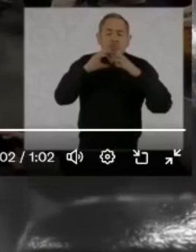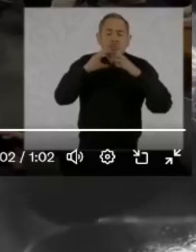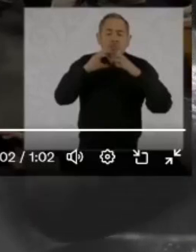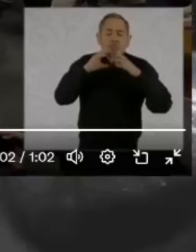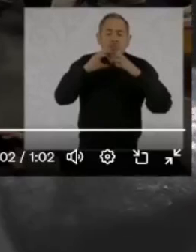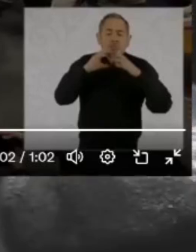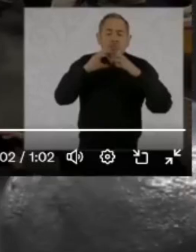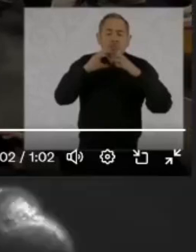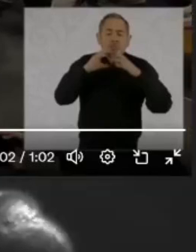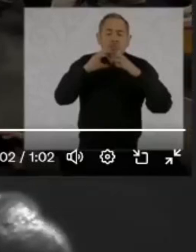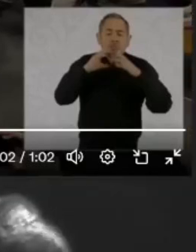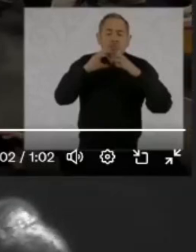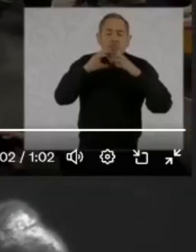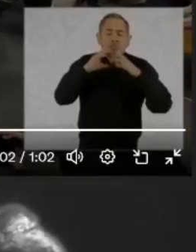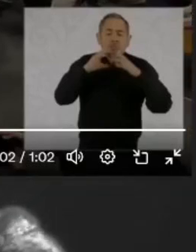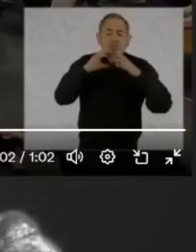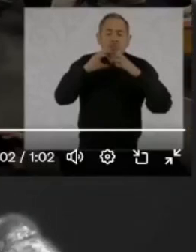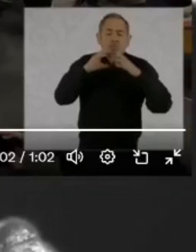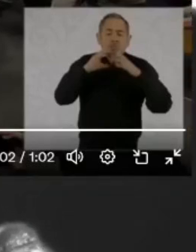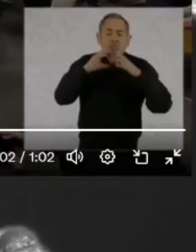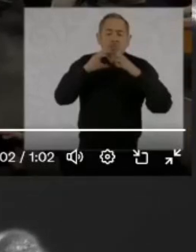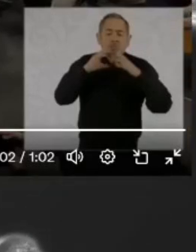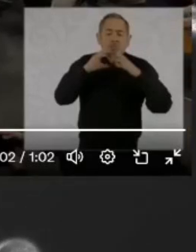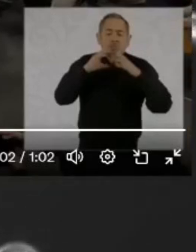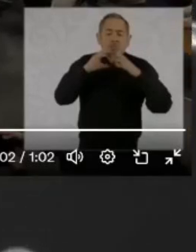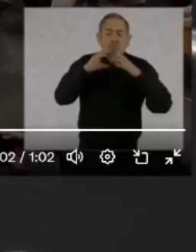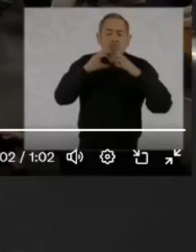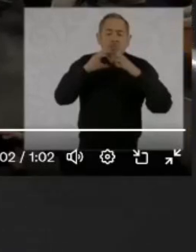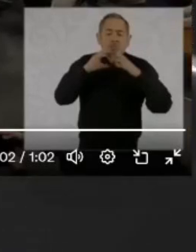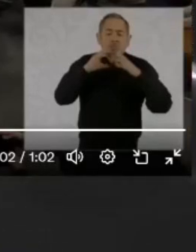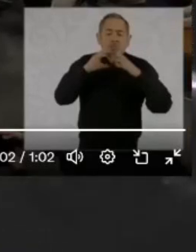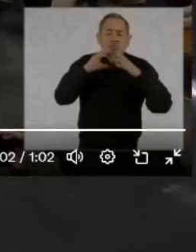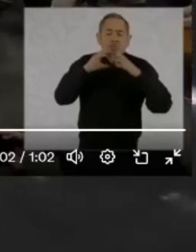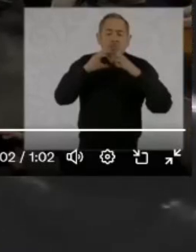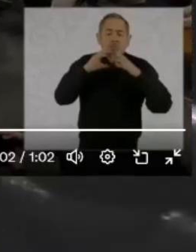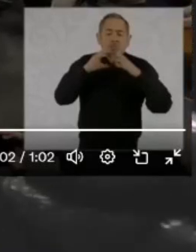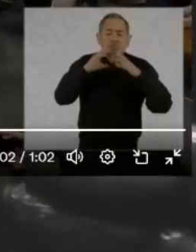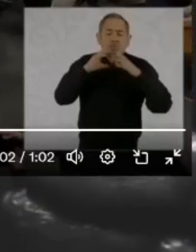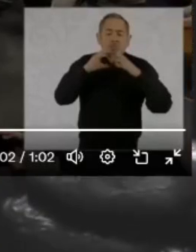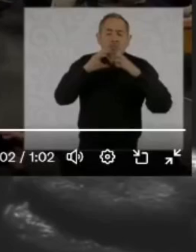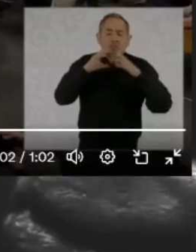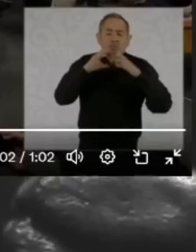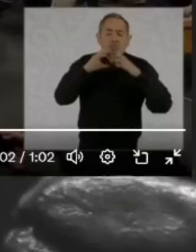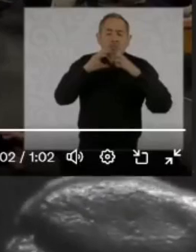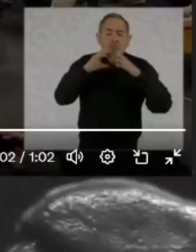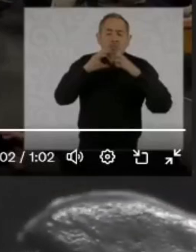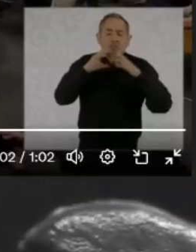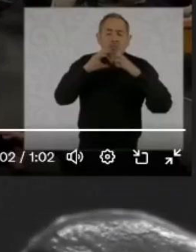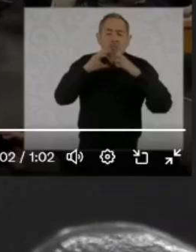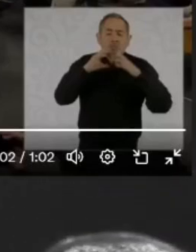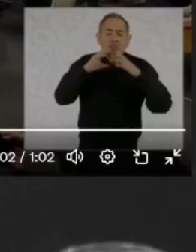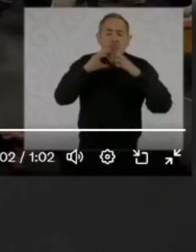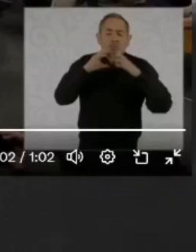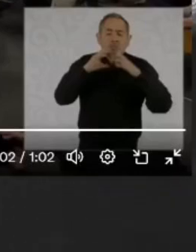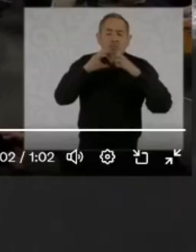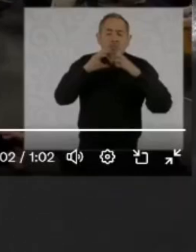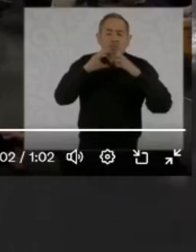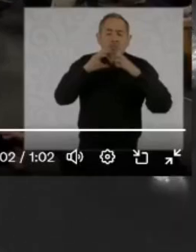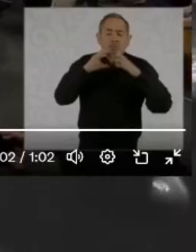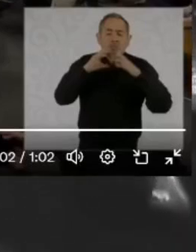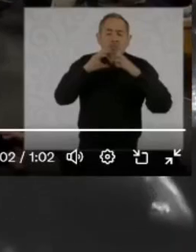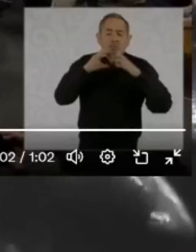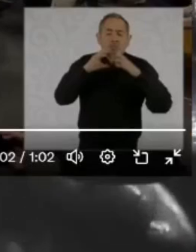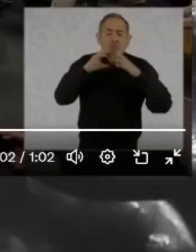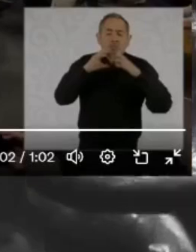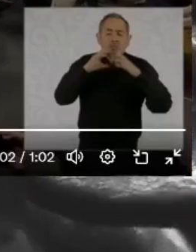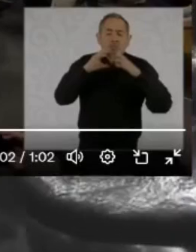pero las niñas tenían que ir a la escuela. Ellas tenían que primero ir a la escuela para que la señora estuviera tranquila. Y como la querían mucho, se iban a la